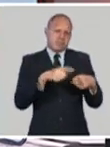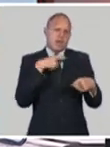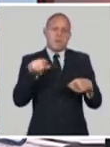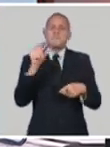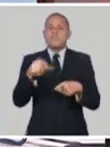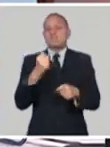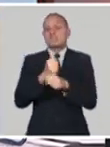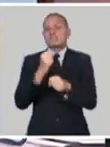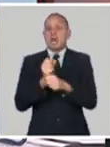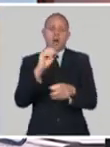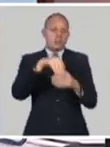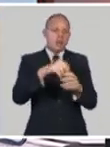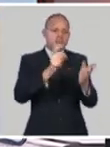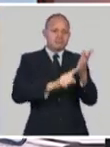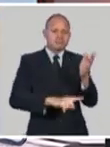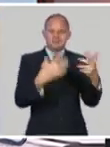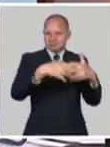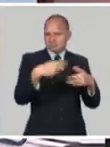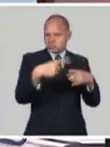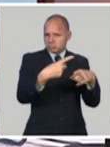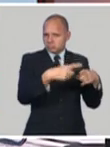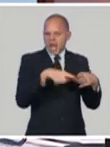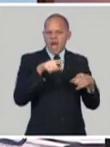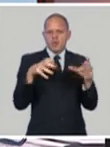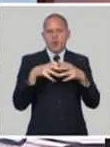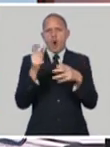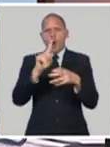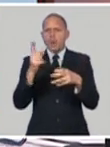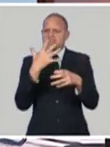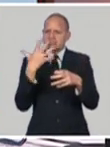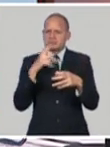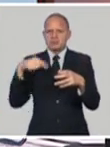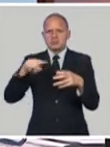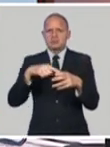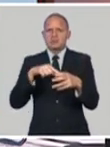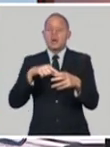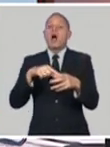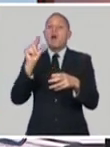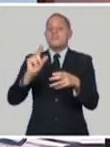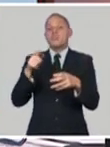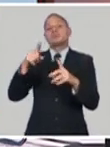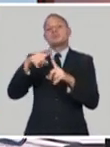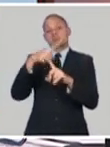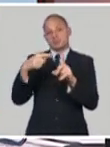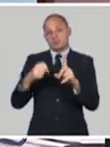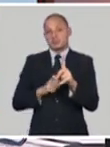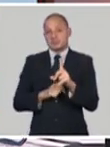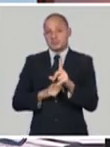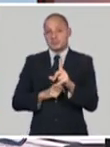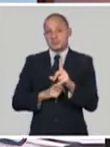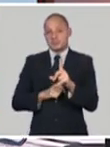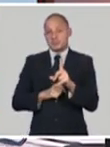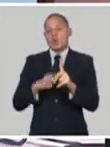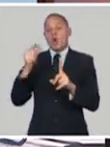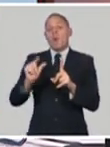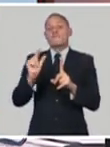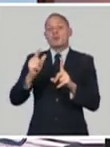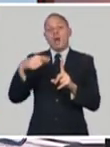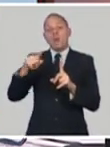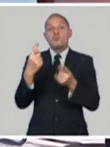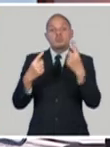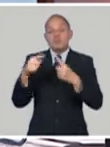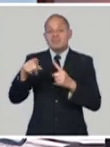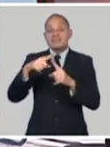hay operarios, es decir, en el grupo 11 están las personas que tienen un nivel de calificación de técnico medio. Y hay operarios que no llegan a